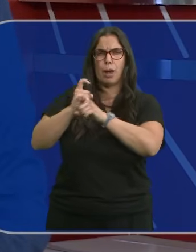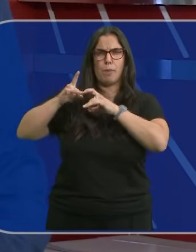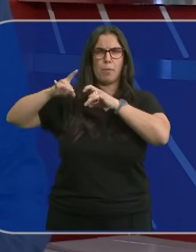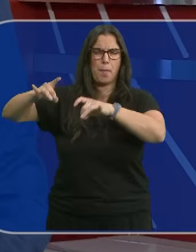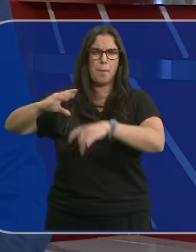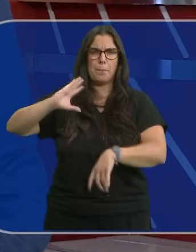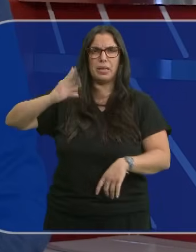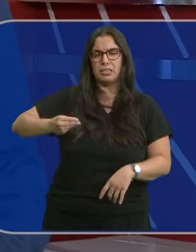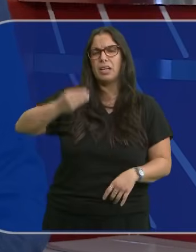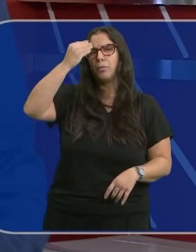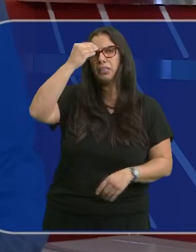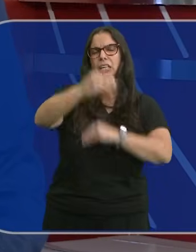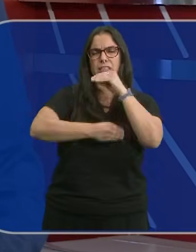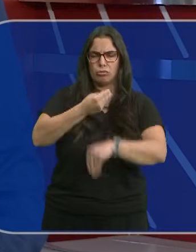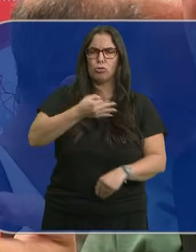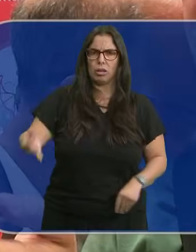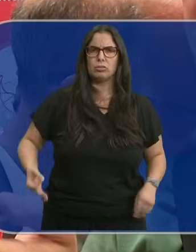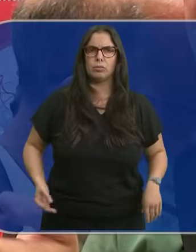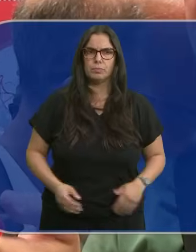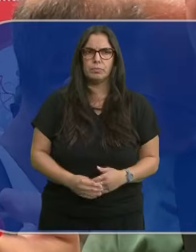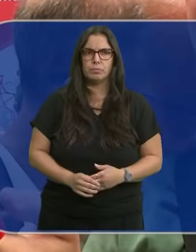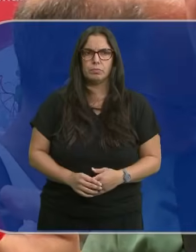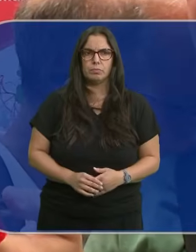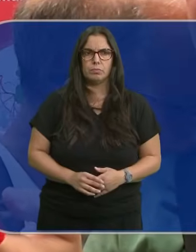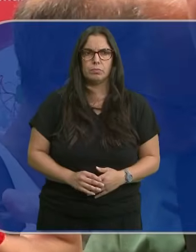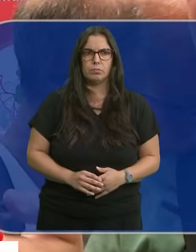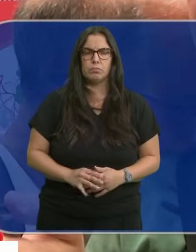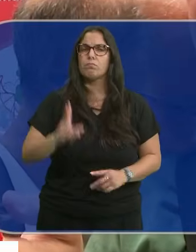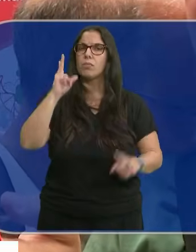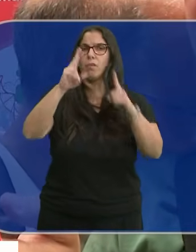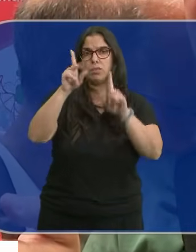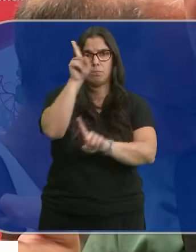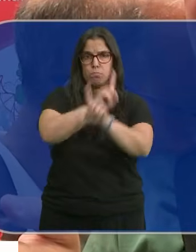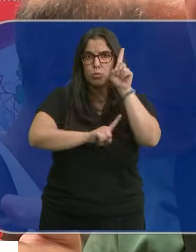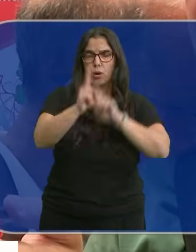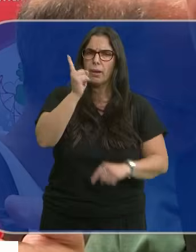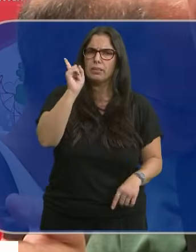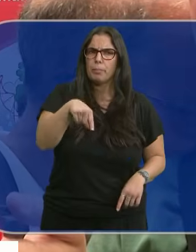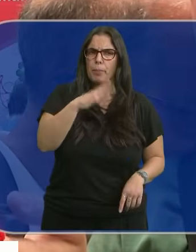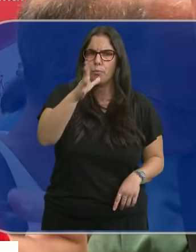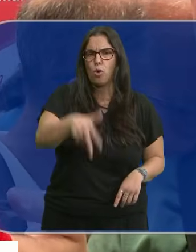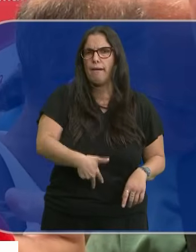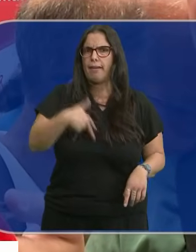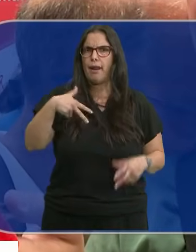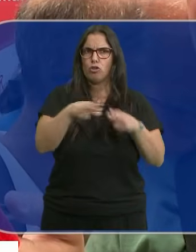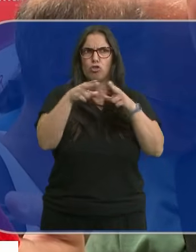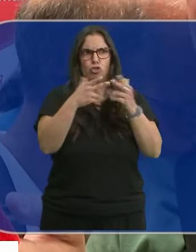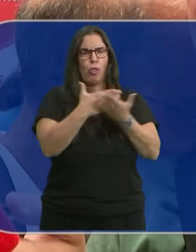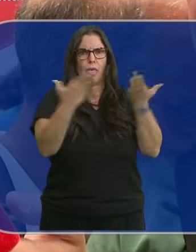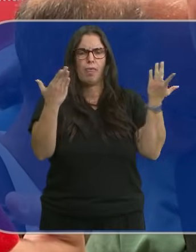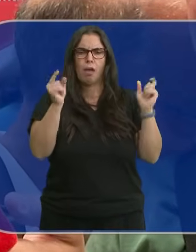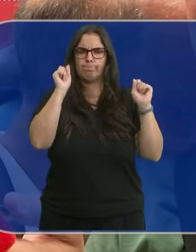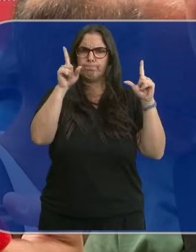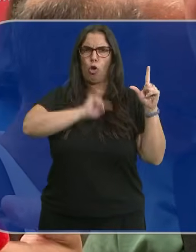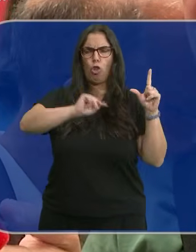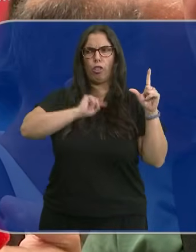actuado en el sentido correcto. Para evitar problemas y también porque en general la sociedad está muy